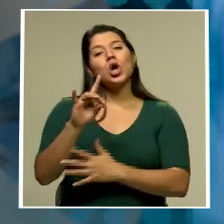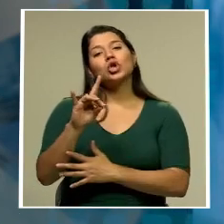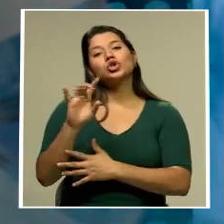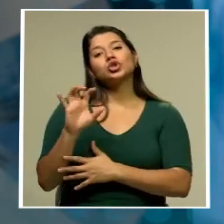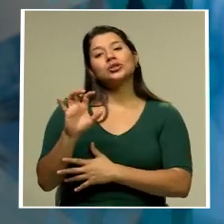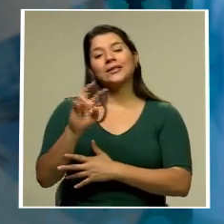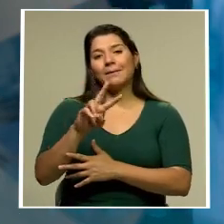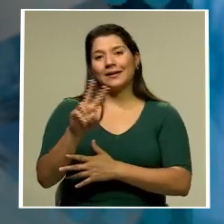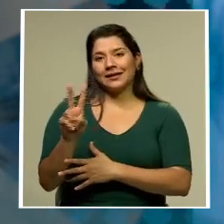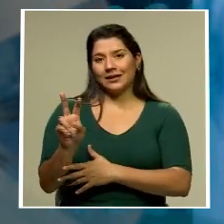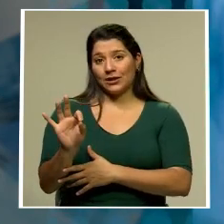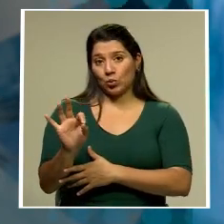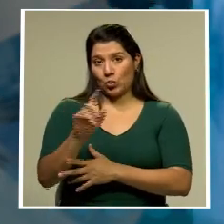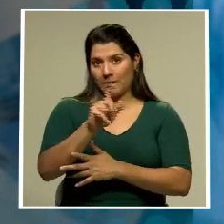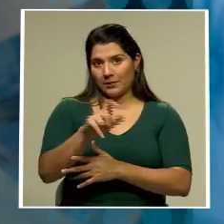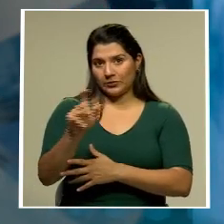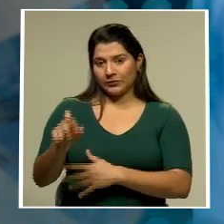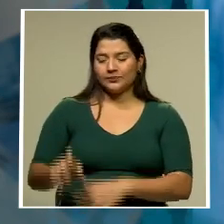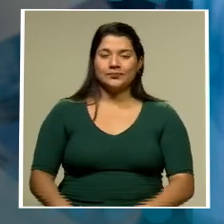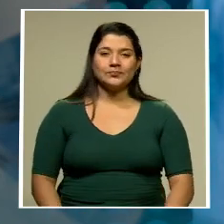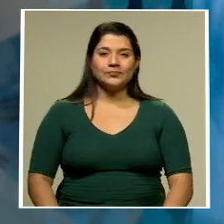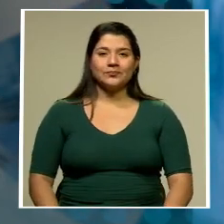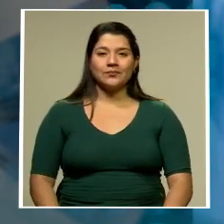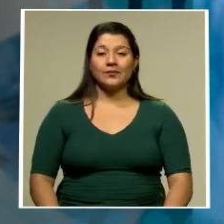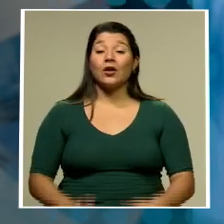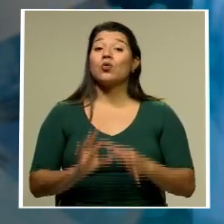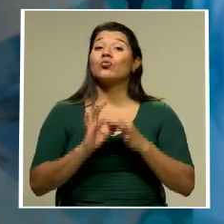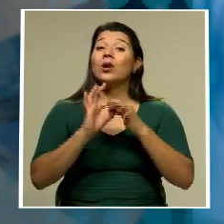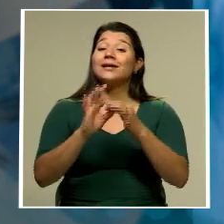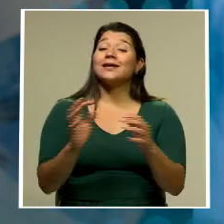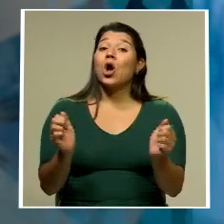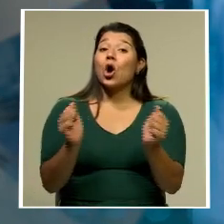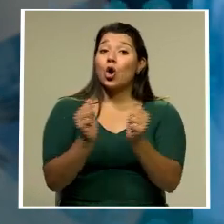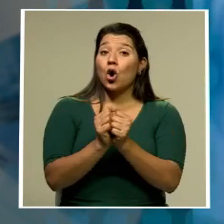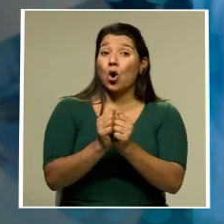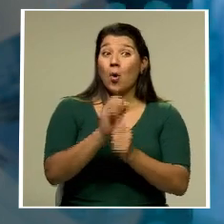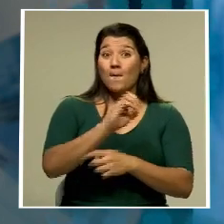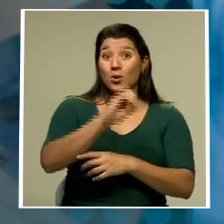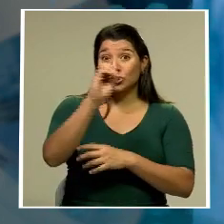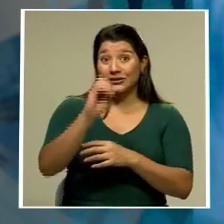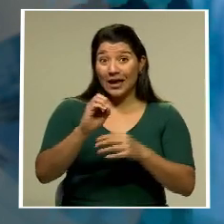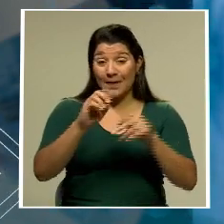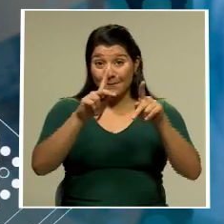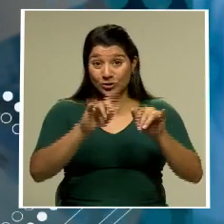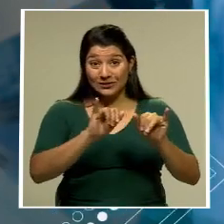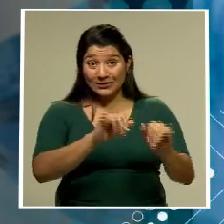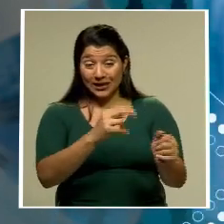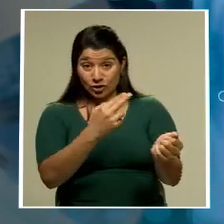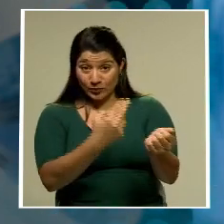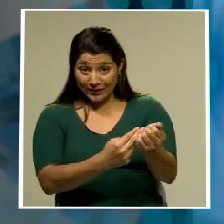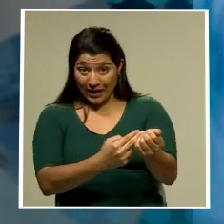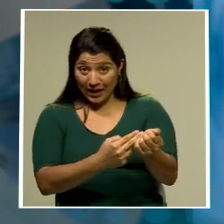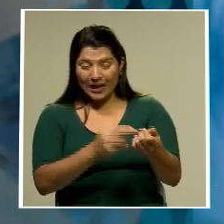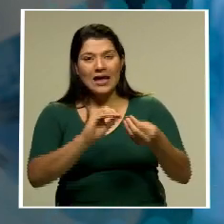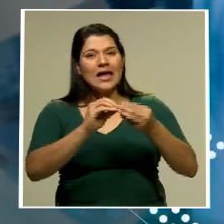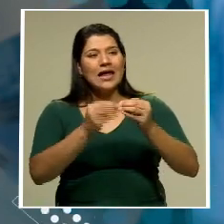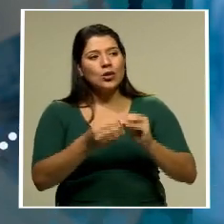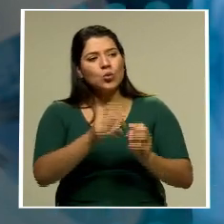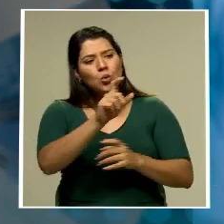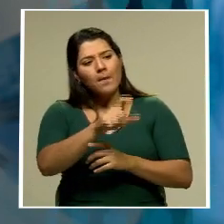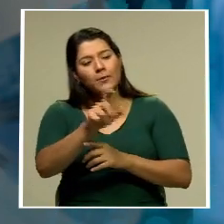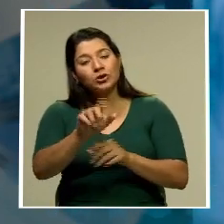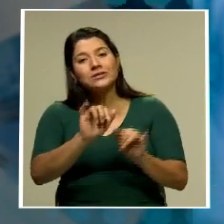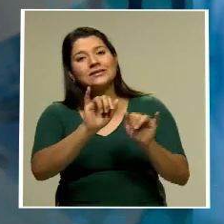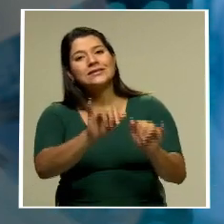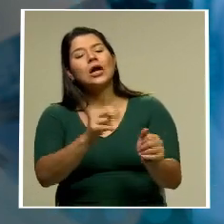4.829 personas. En cuanto a la tasa de hospitalización, la cantidad de personas